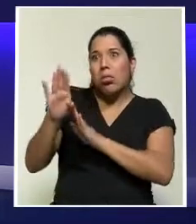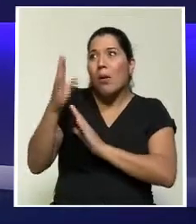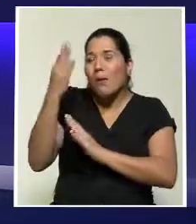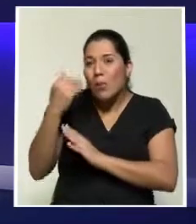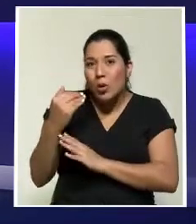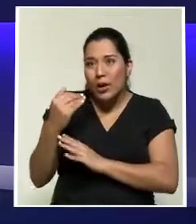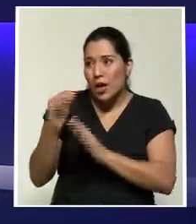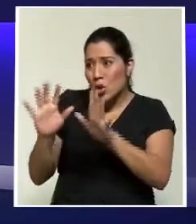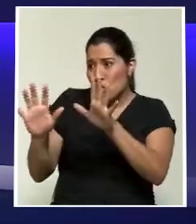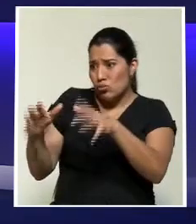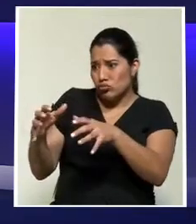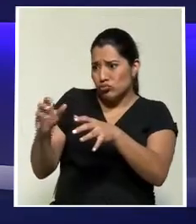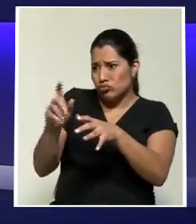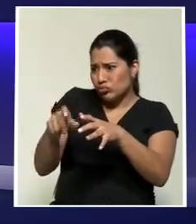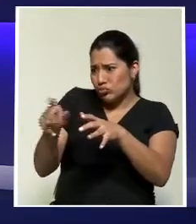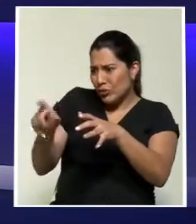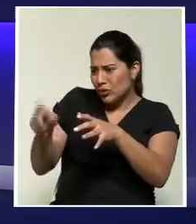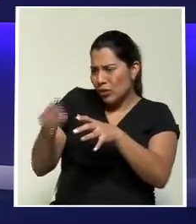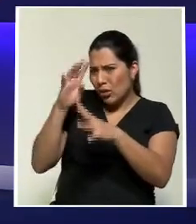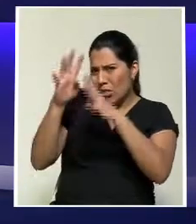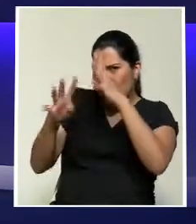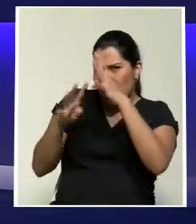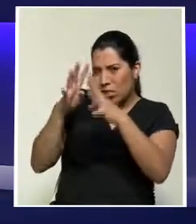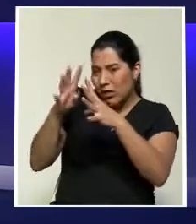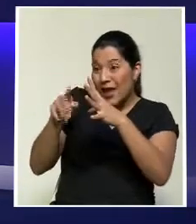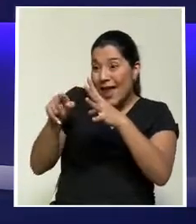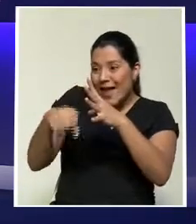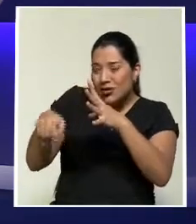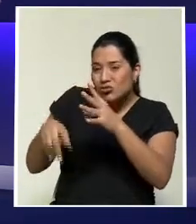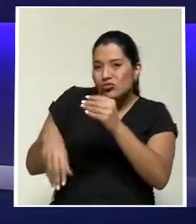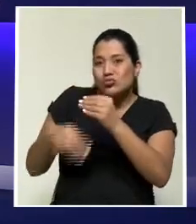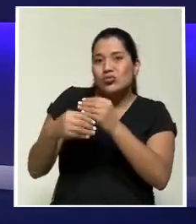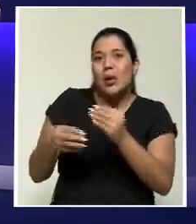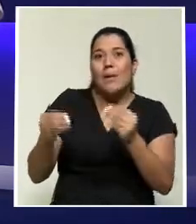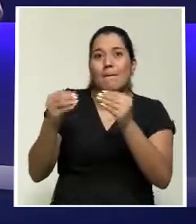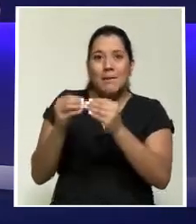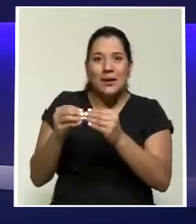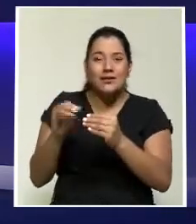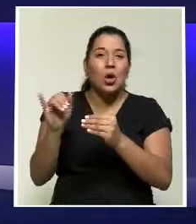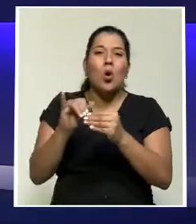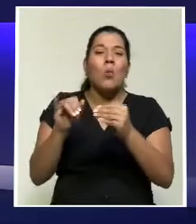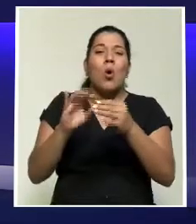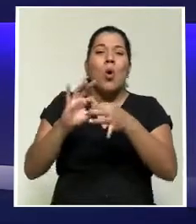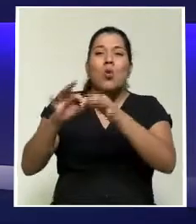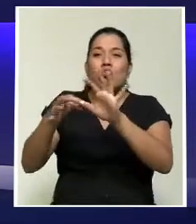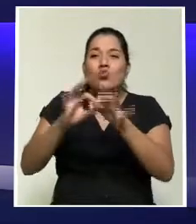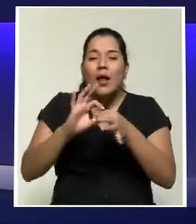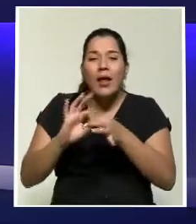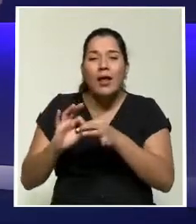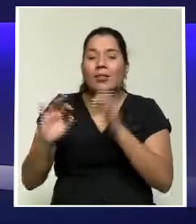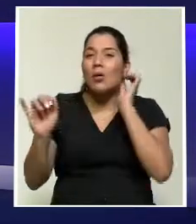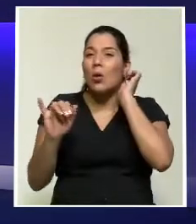y que al mismo tiempo suma otros recursos, ¿verdad? Suma redes, suma